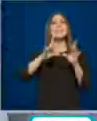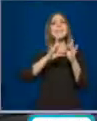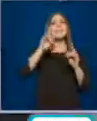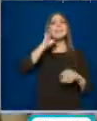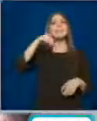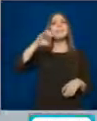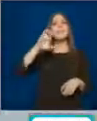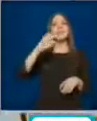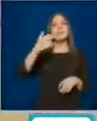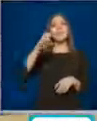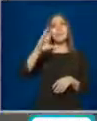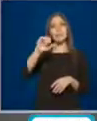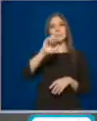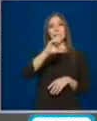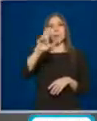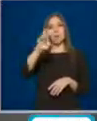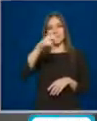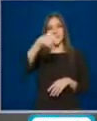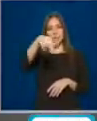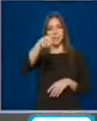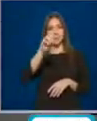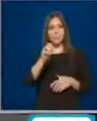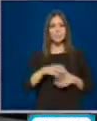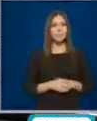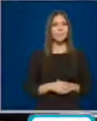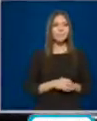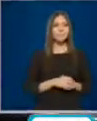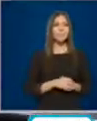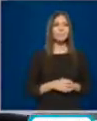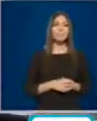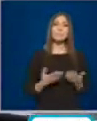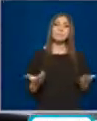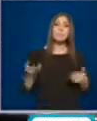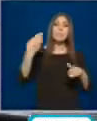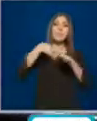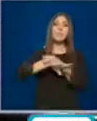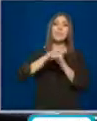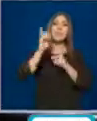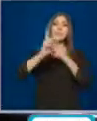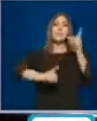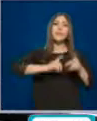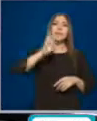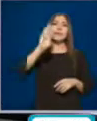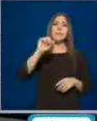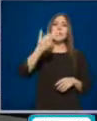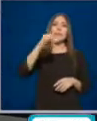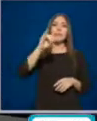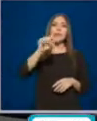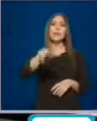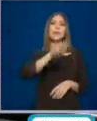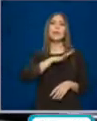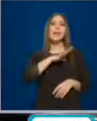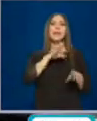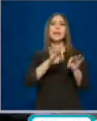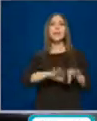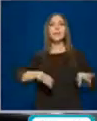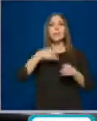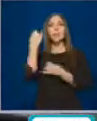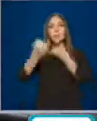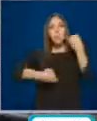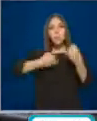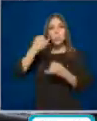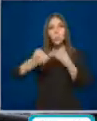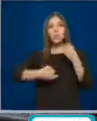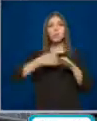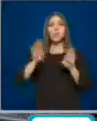Carreño. Bueno, tío Alberto, el Deportivo Bahía, ¿sabe que era bien importante? Tenía, aparte de jugar golfito, canchitas para